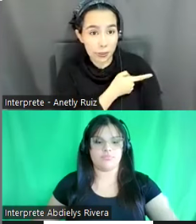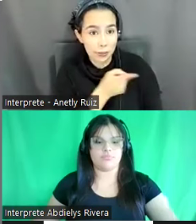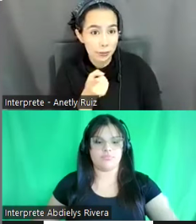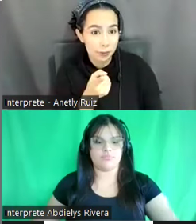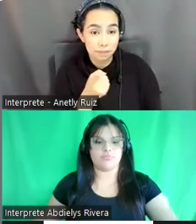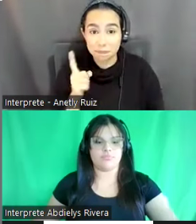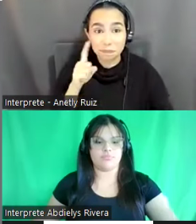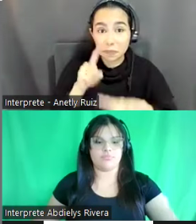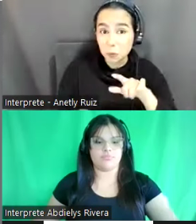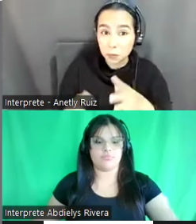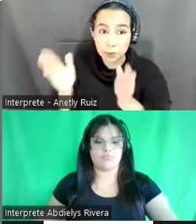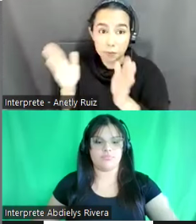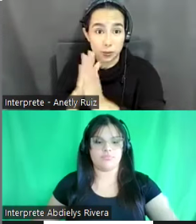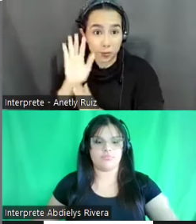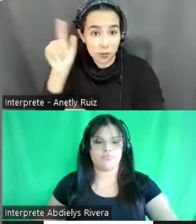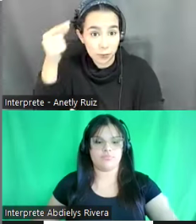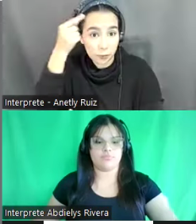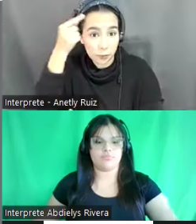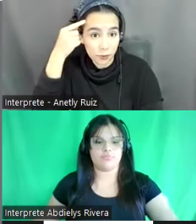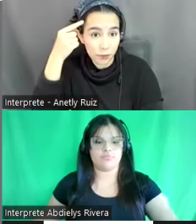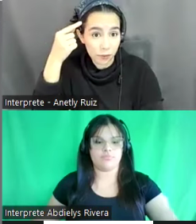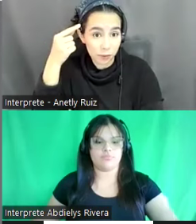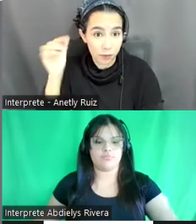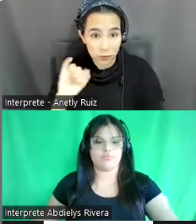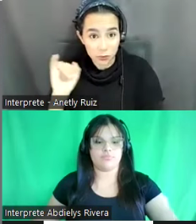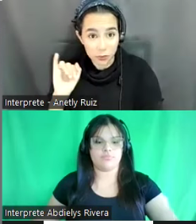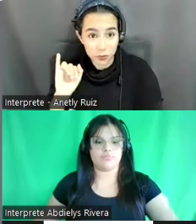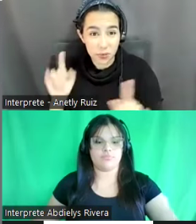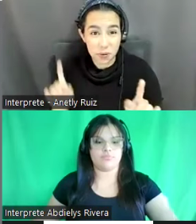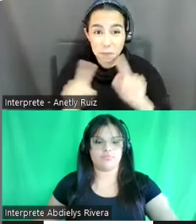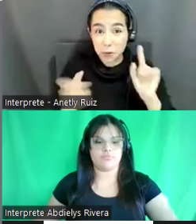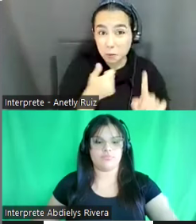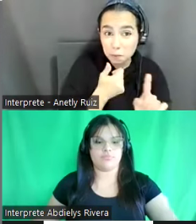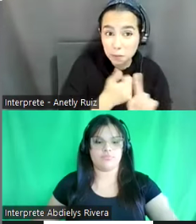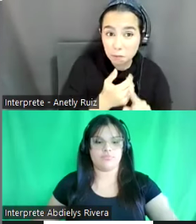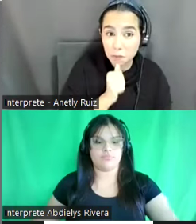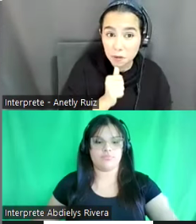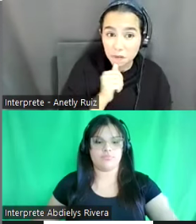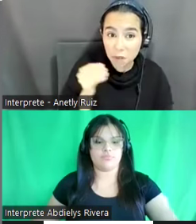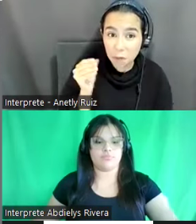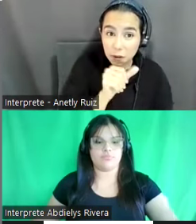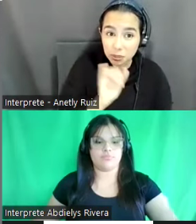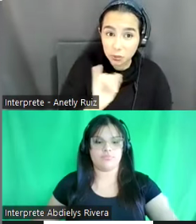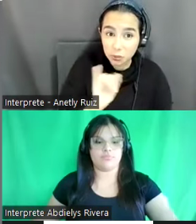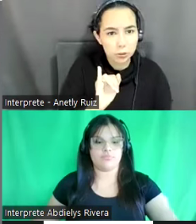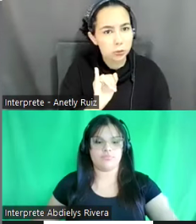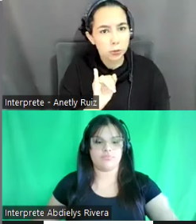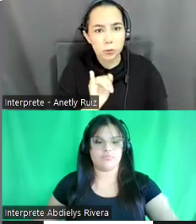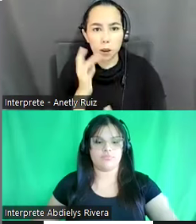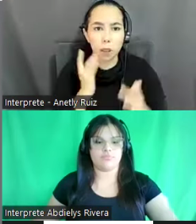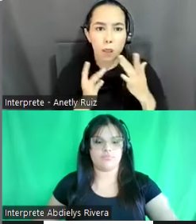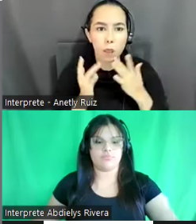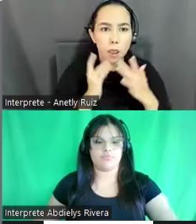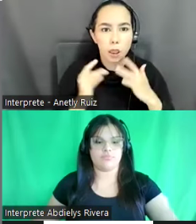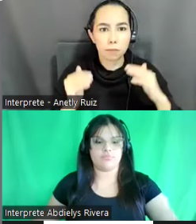plan de salud del gobierno, pero tampoco tienen la accesibilidad de pagar un plan médico privado. Entonces, ahí hay una